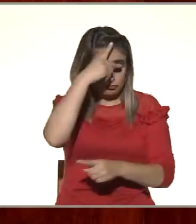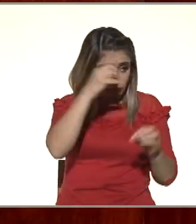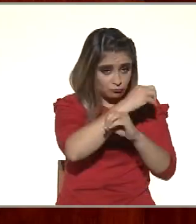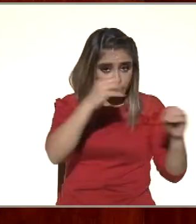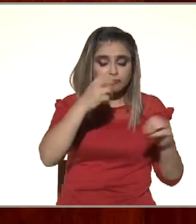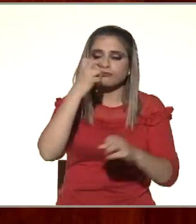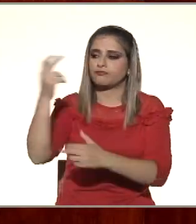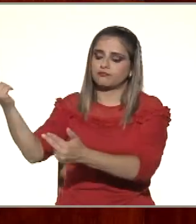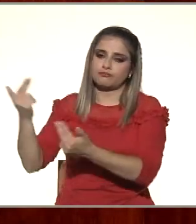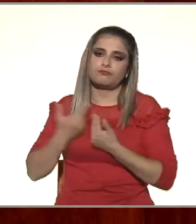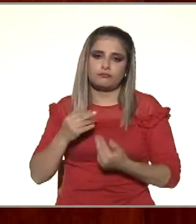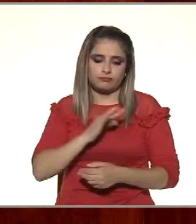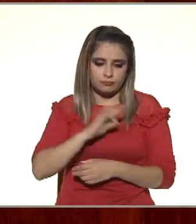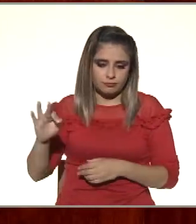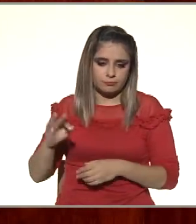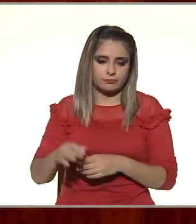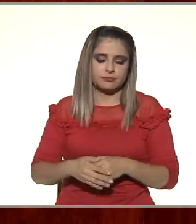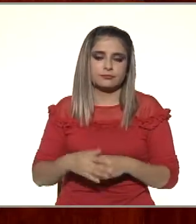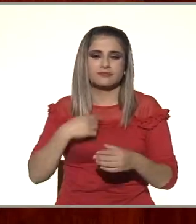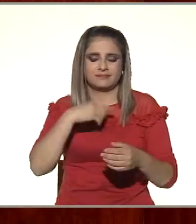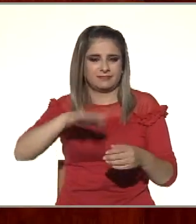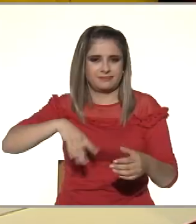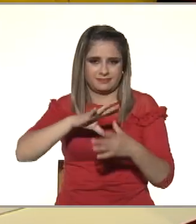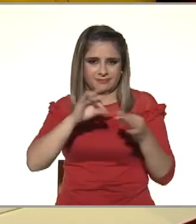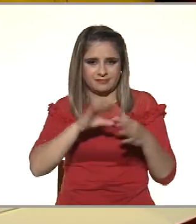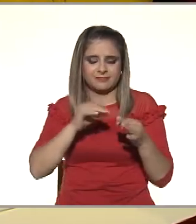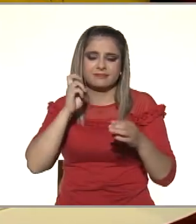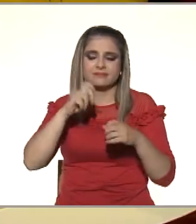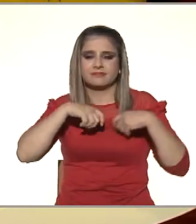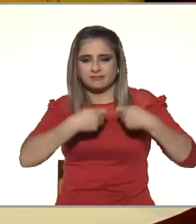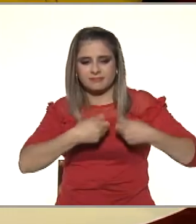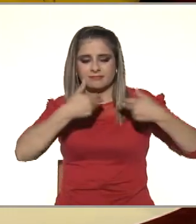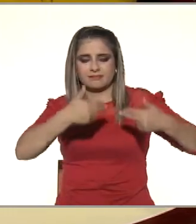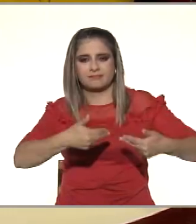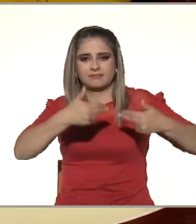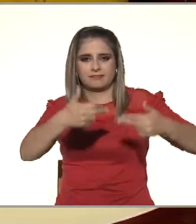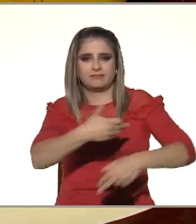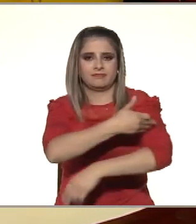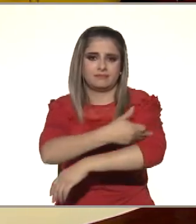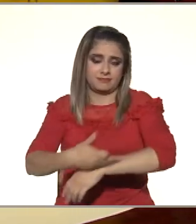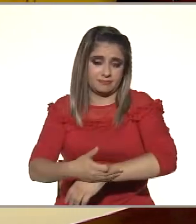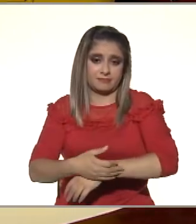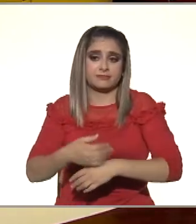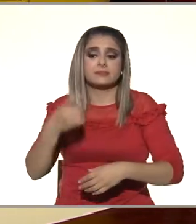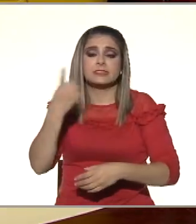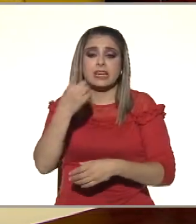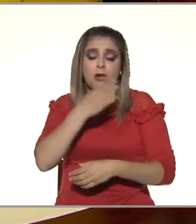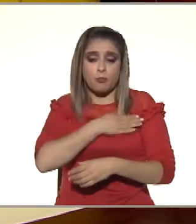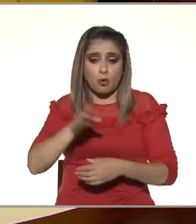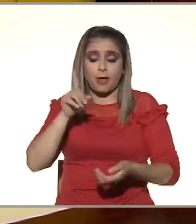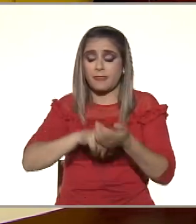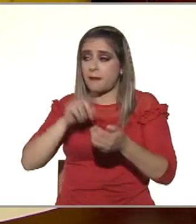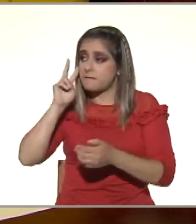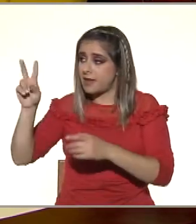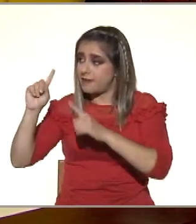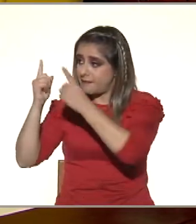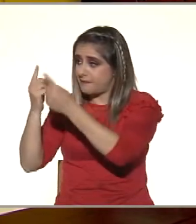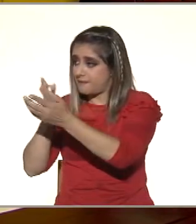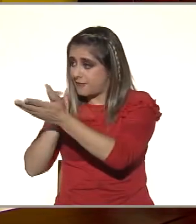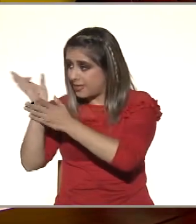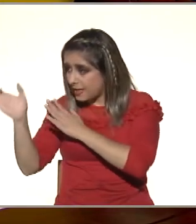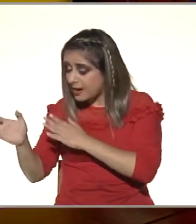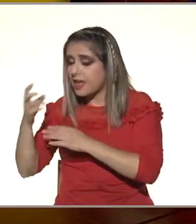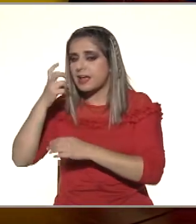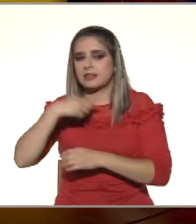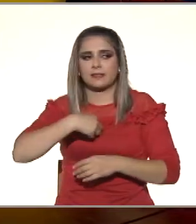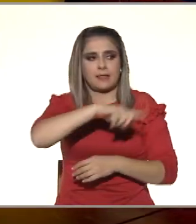que decíamos de los secretos, de las cuestiones transgeneracionales, Olivia decía, qué bueno que fueron a terapia. Si uno va a terapia,